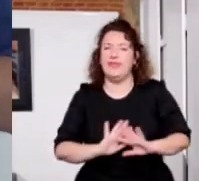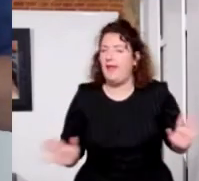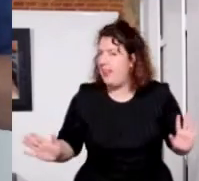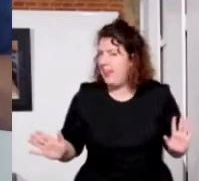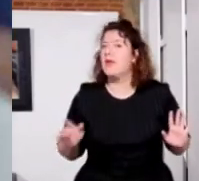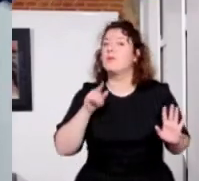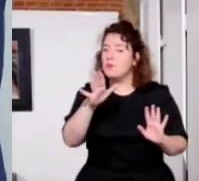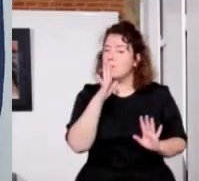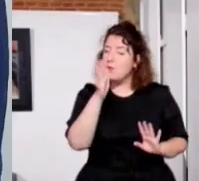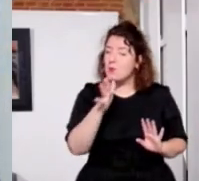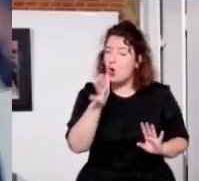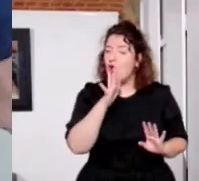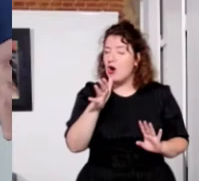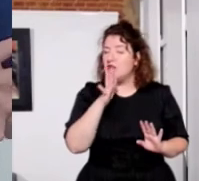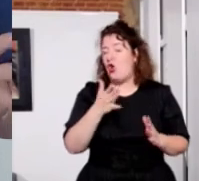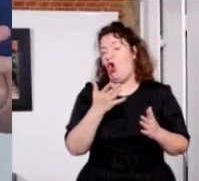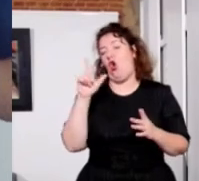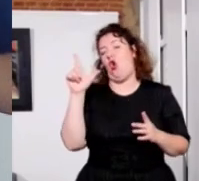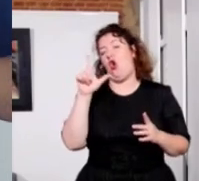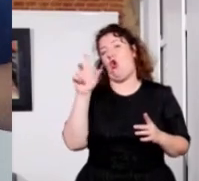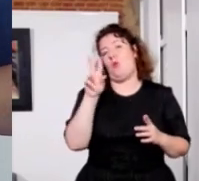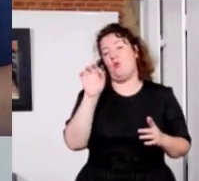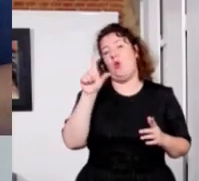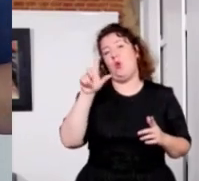la Volunteca. Os he contado muchas cosas